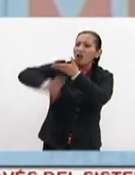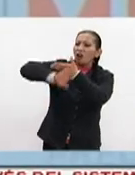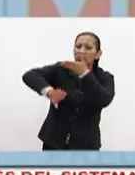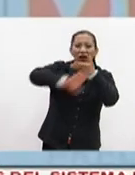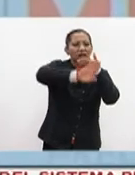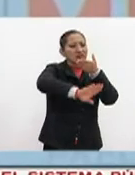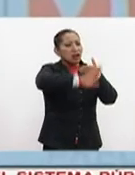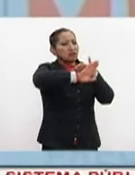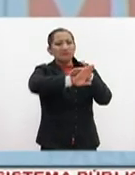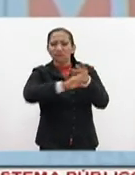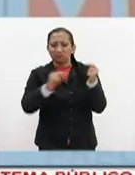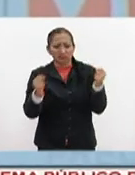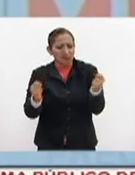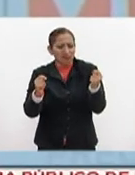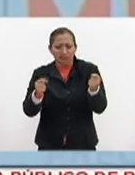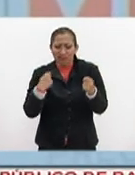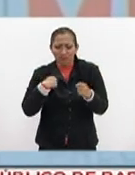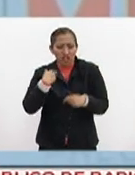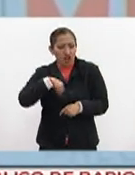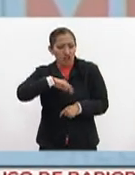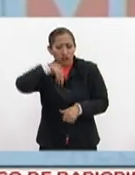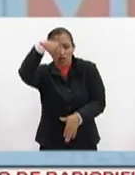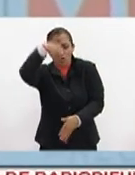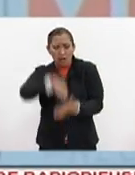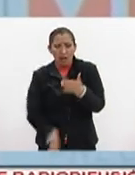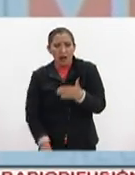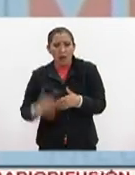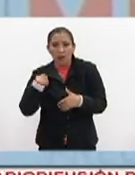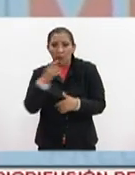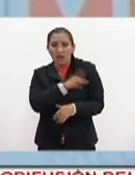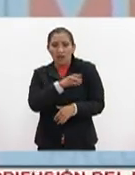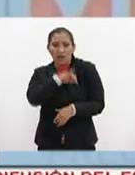nosotros, no nos va a dar frío.